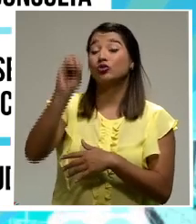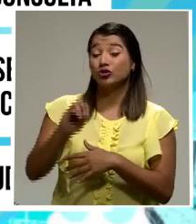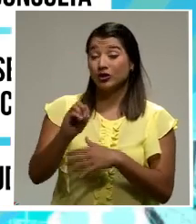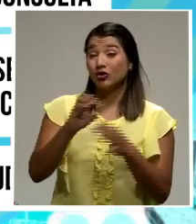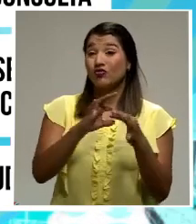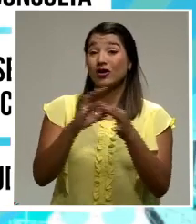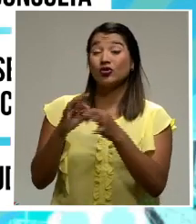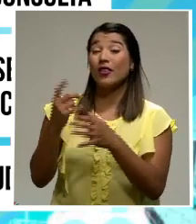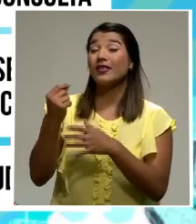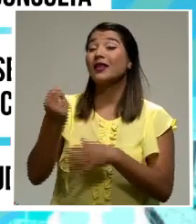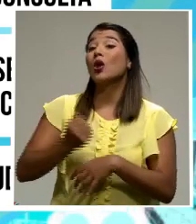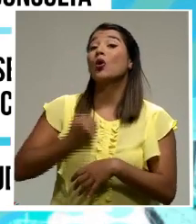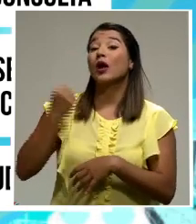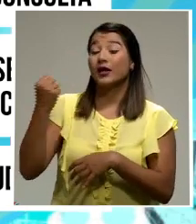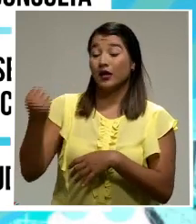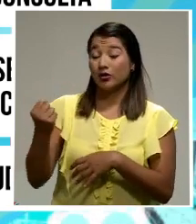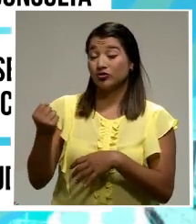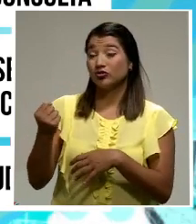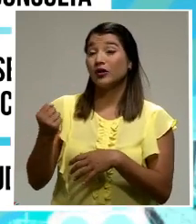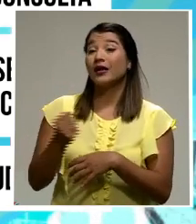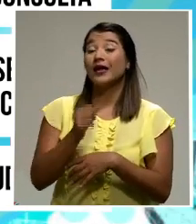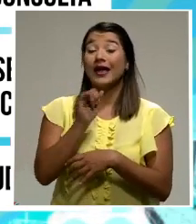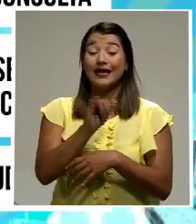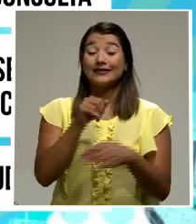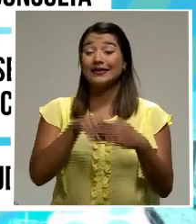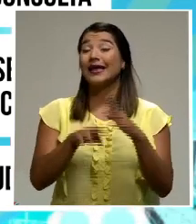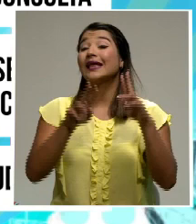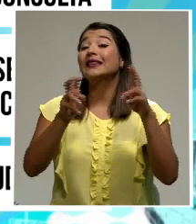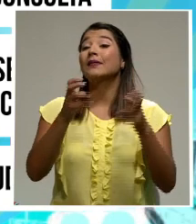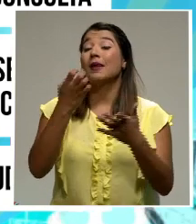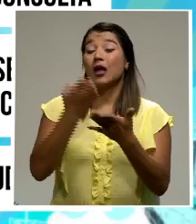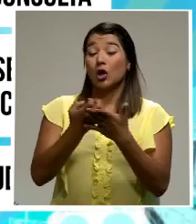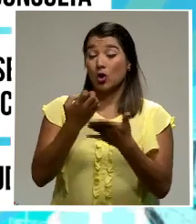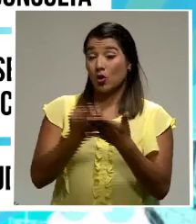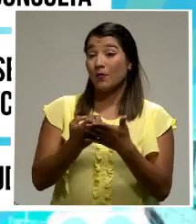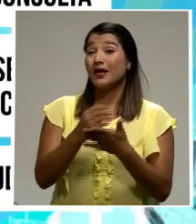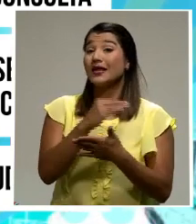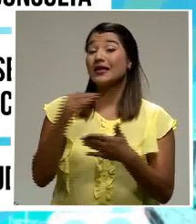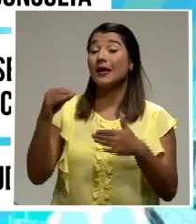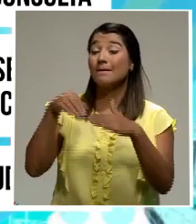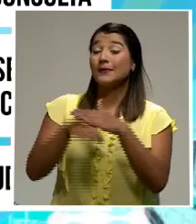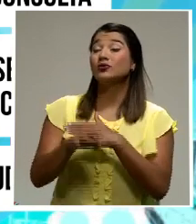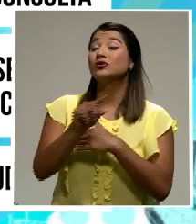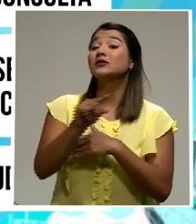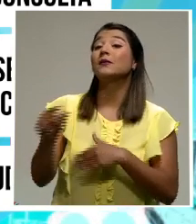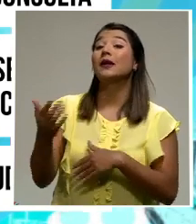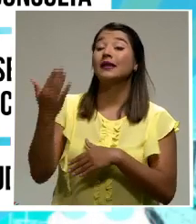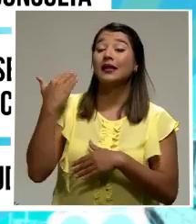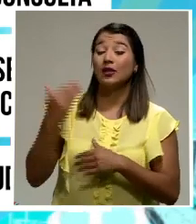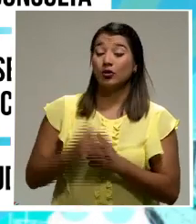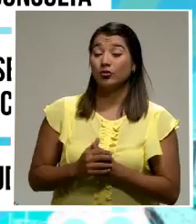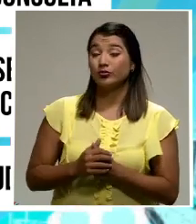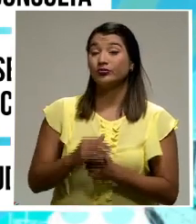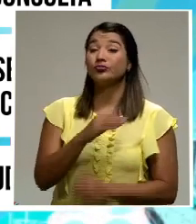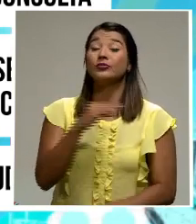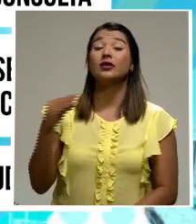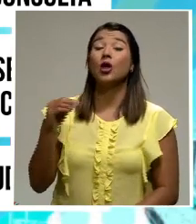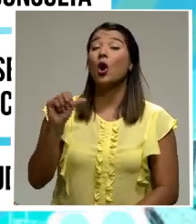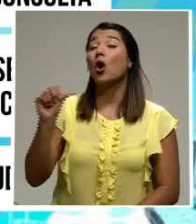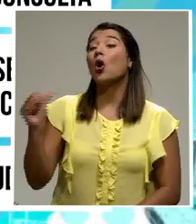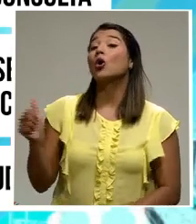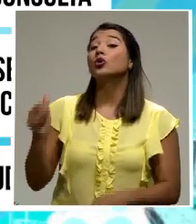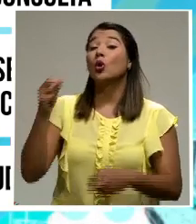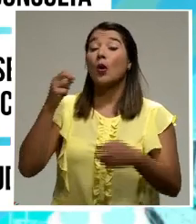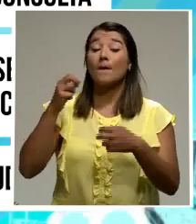Estado. Este está en asuntos económicos e ingresó la semana anterior. Otro de los